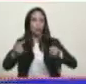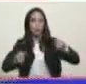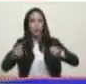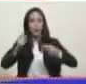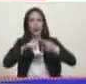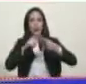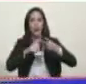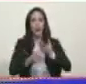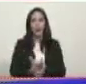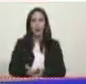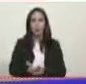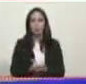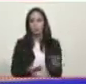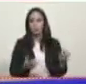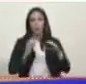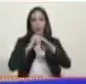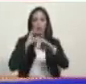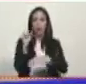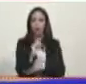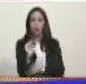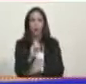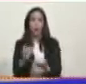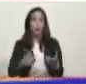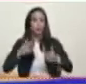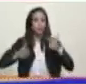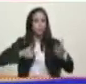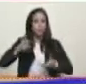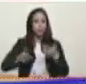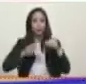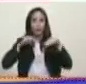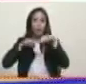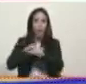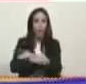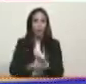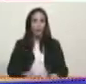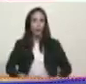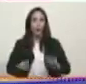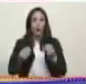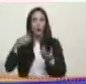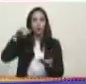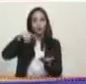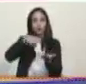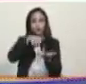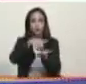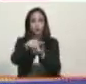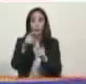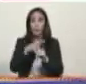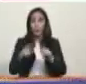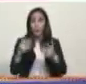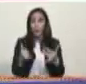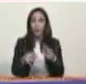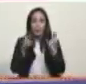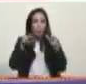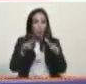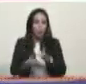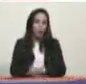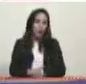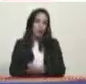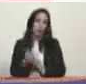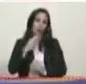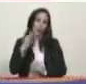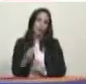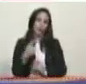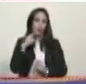transporte de pasajeros de todo tipo, ferroviario, hemos comprado embarcaciones, aeronaves. Pero hasta ahora nunca nos hemos dado la tarea de